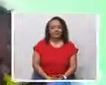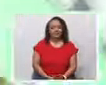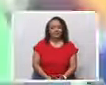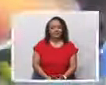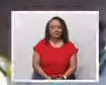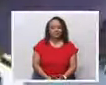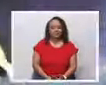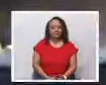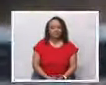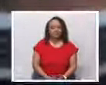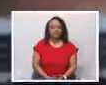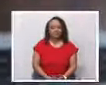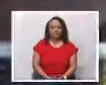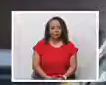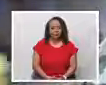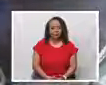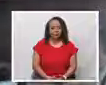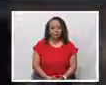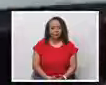¿Algún antojo limonense que quiera